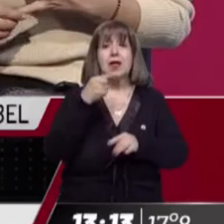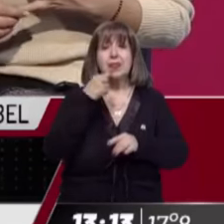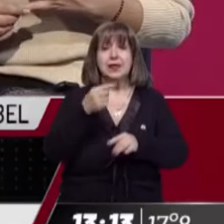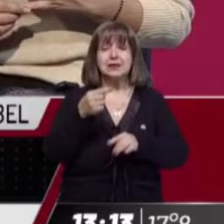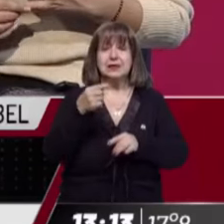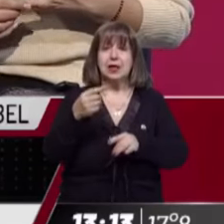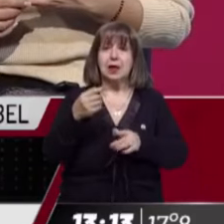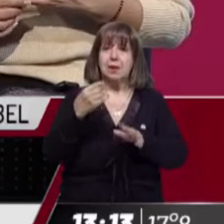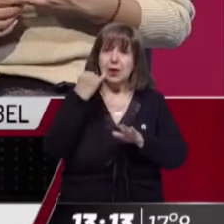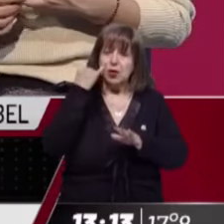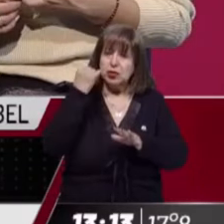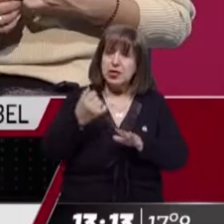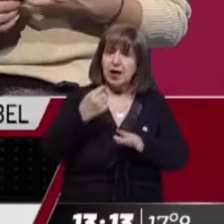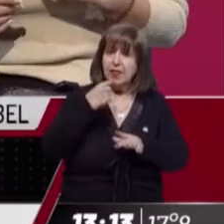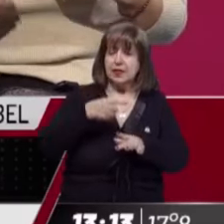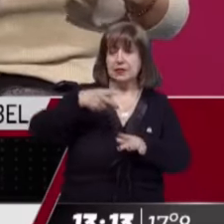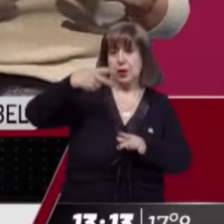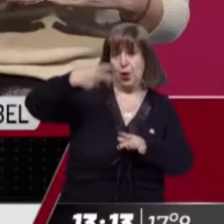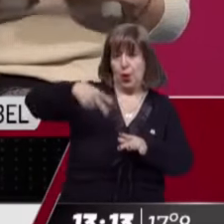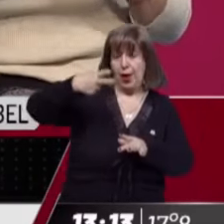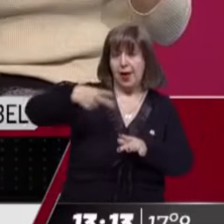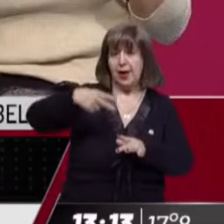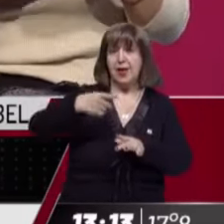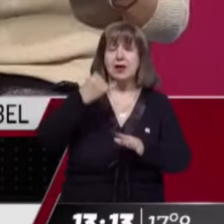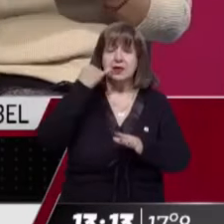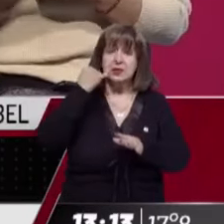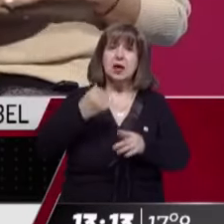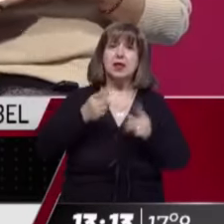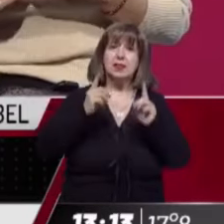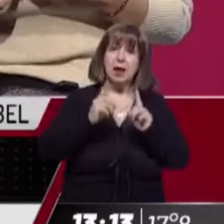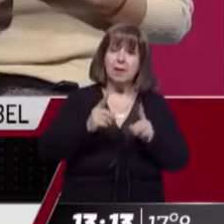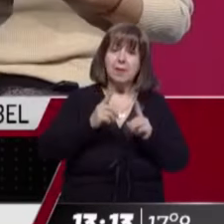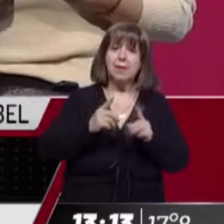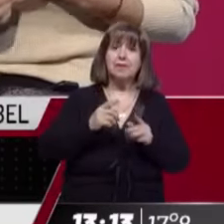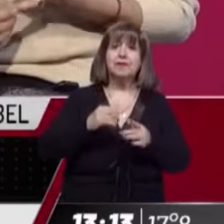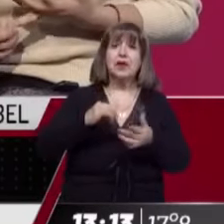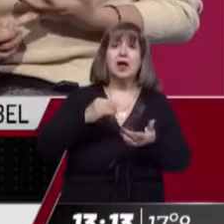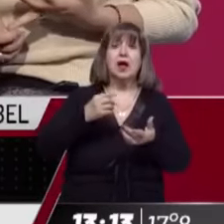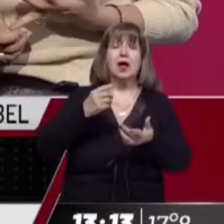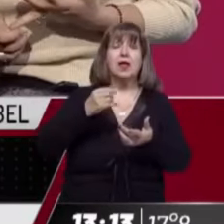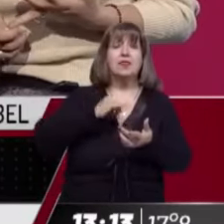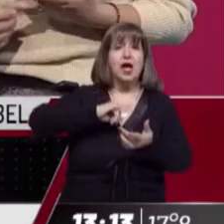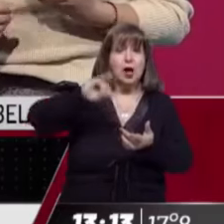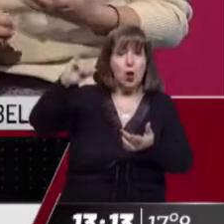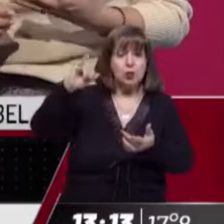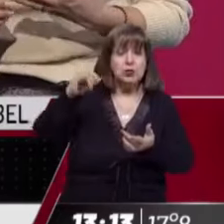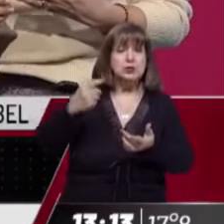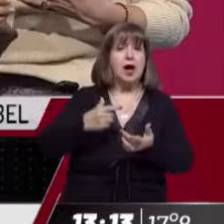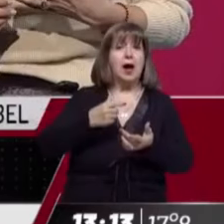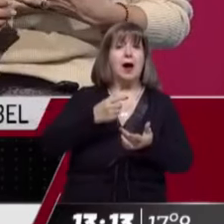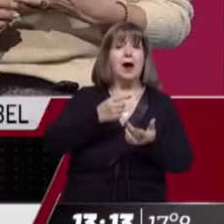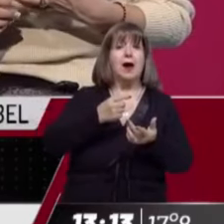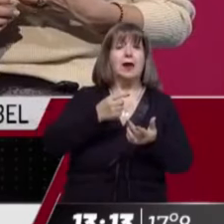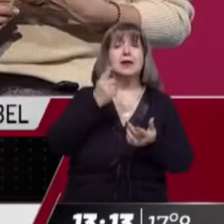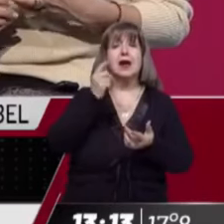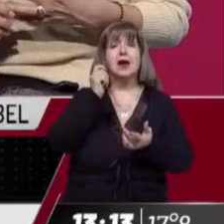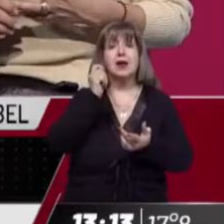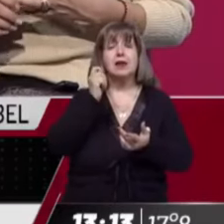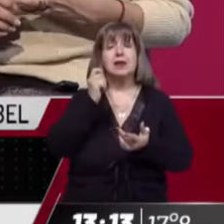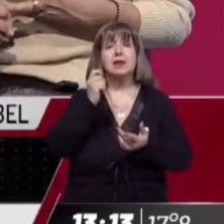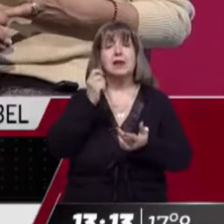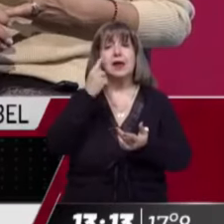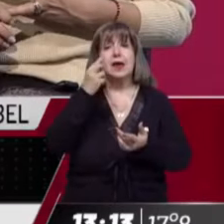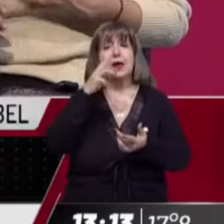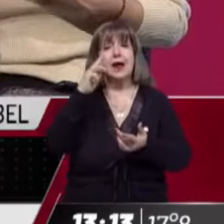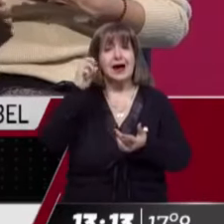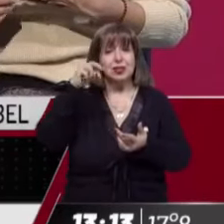agua que Mendoza le cede a La Pampa o del agua de Mendoza que llega a La Pampa se está vendiendo envasada. Esa denuncia la hizo el Departamento